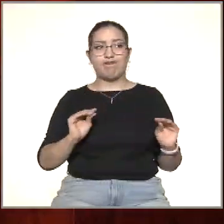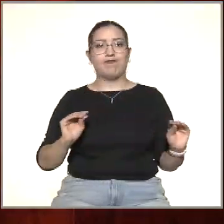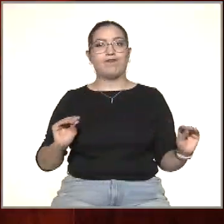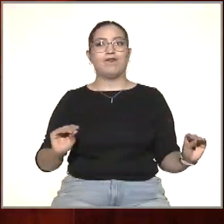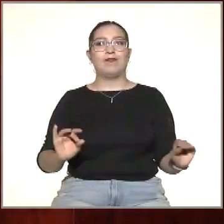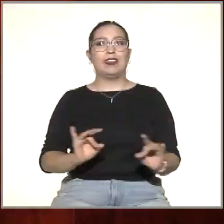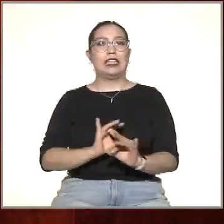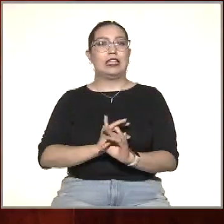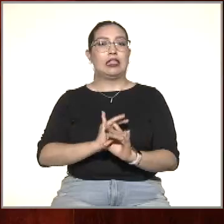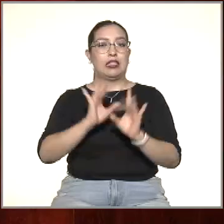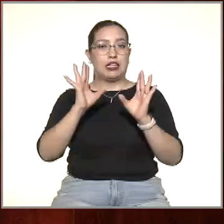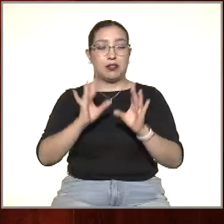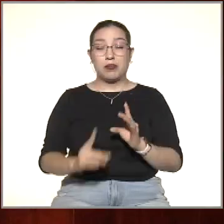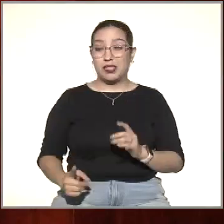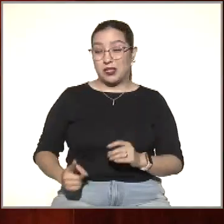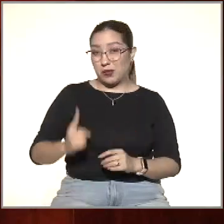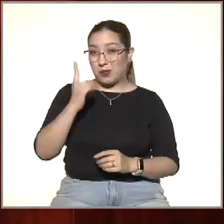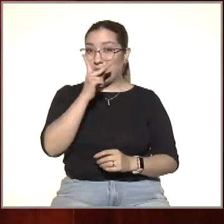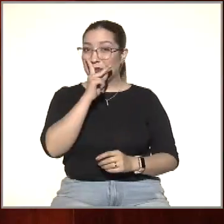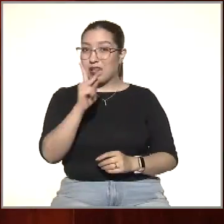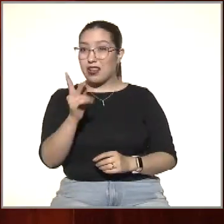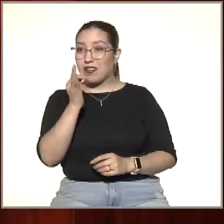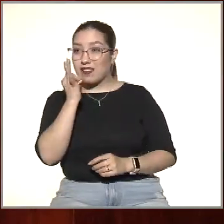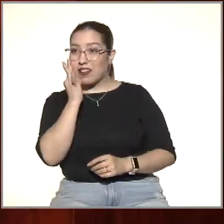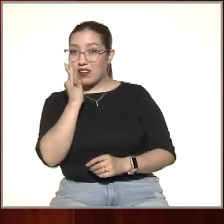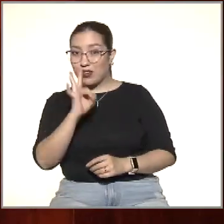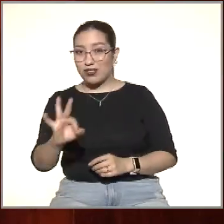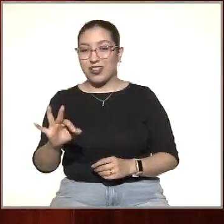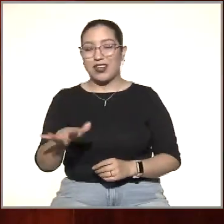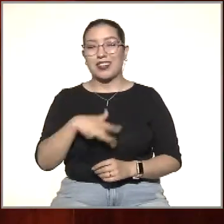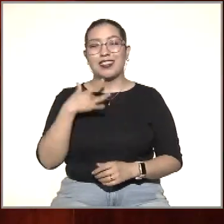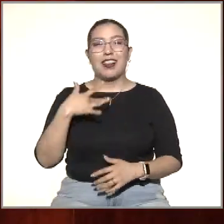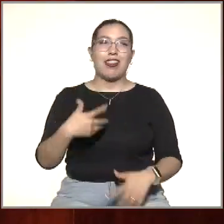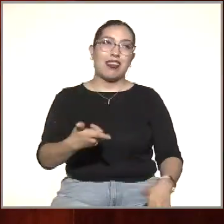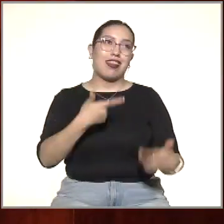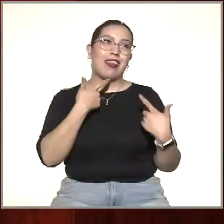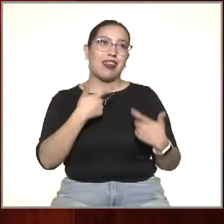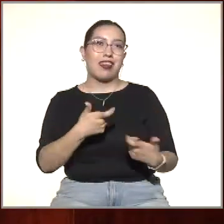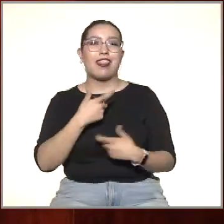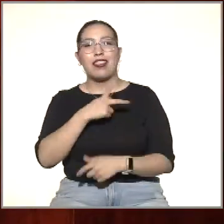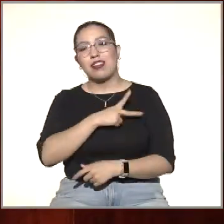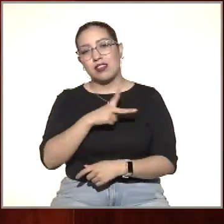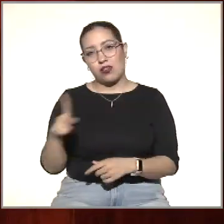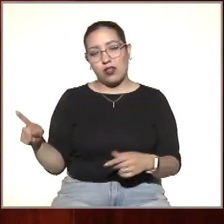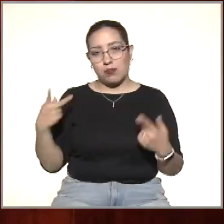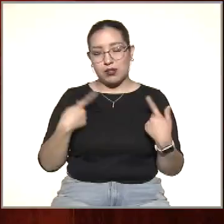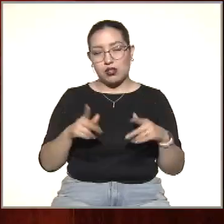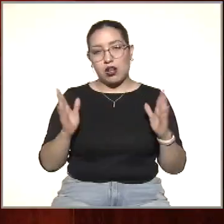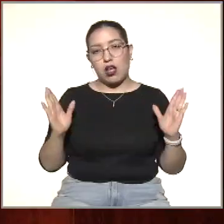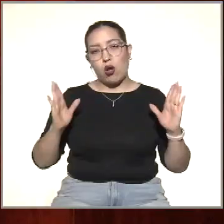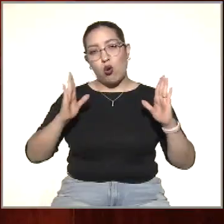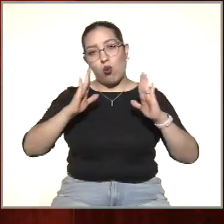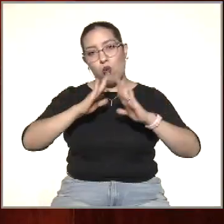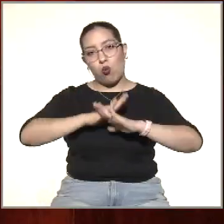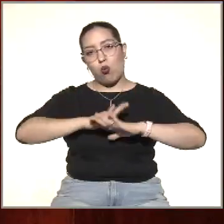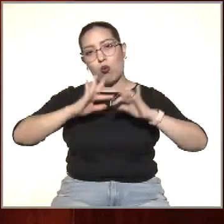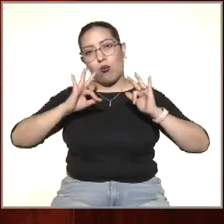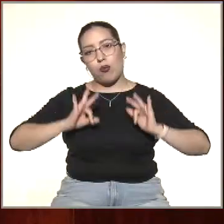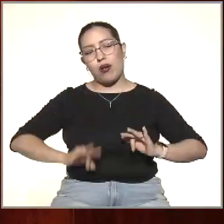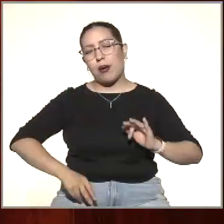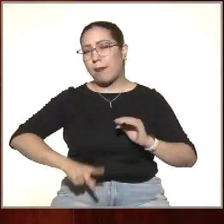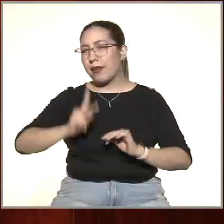diga una buena palabrota es para carcajearse. A todo el mundo relaja también. Exactamente. Pero ¿cuál es el punto